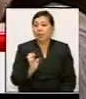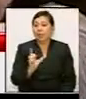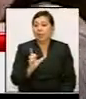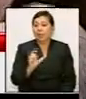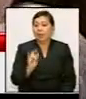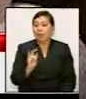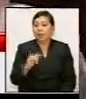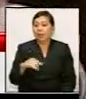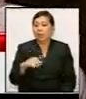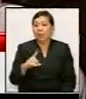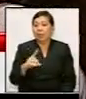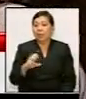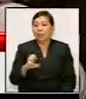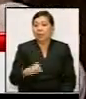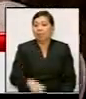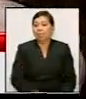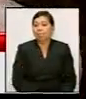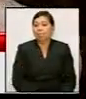momentos realmente